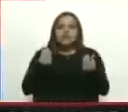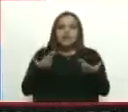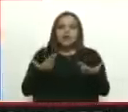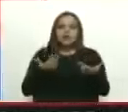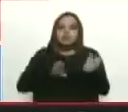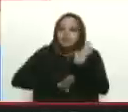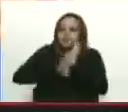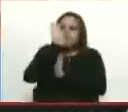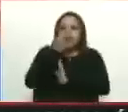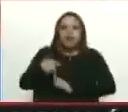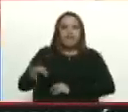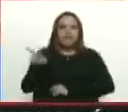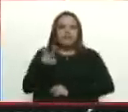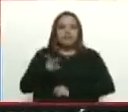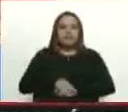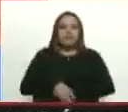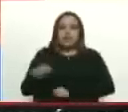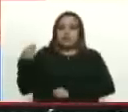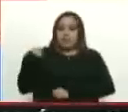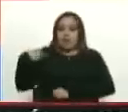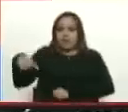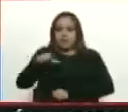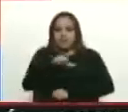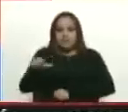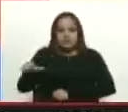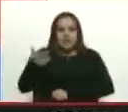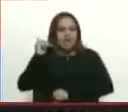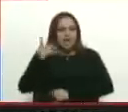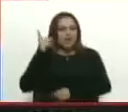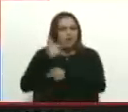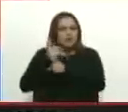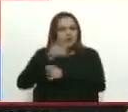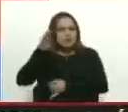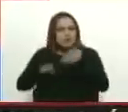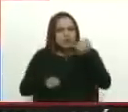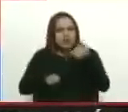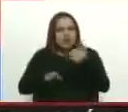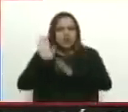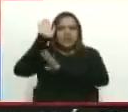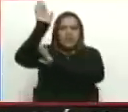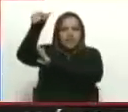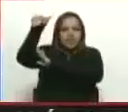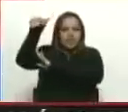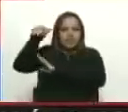Venezuela. Y me reportan además que esta semana comienza la final, ¿qué? ¿De básquet?